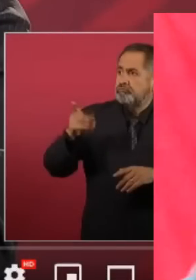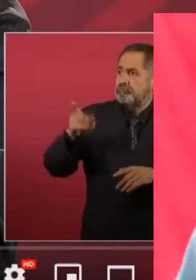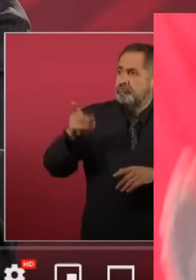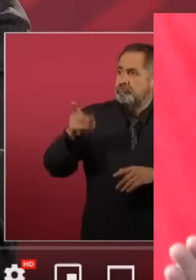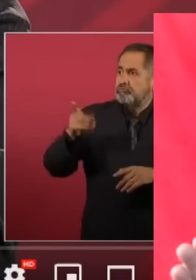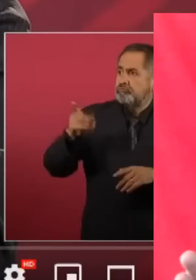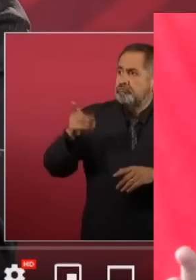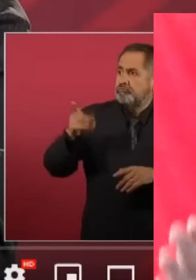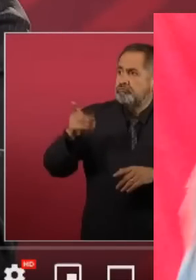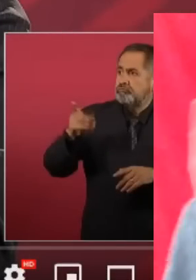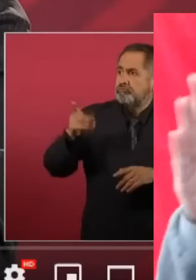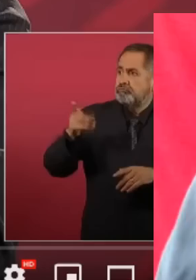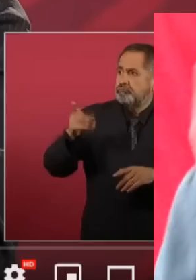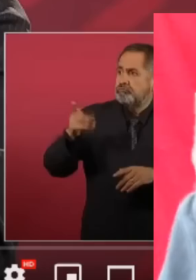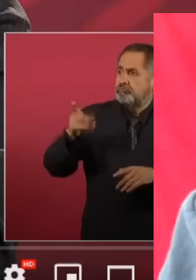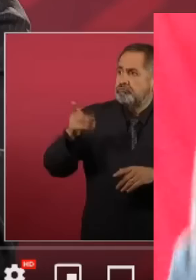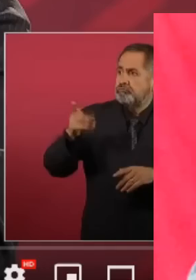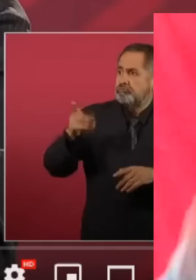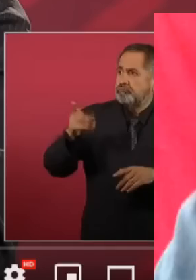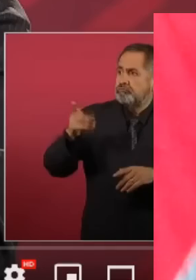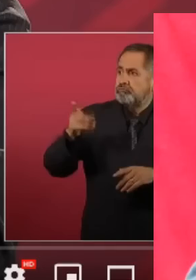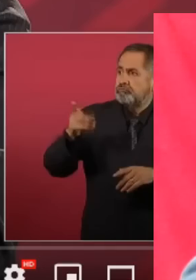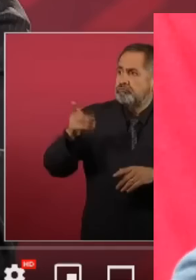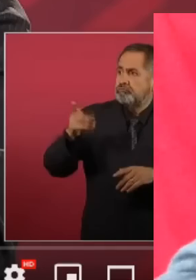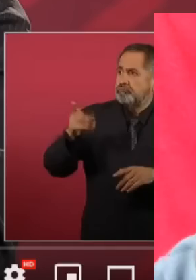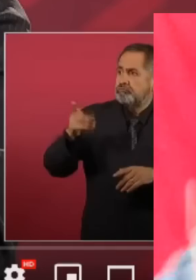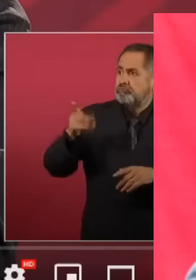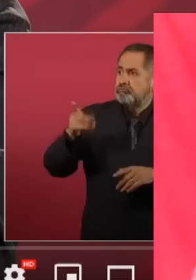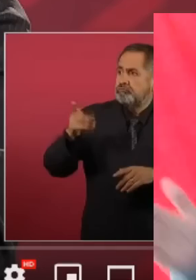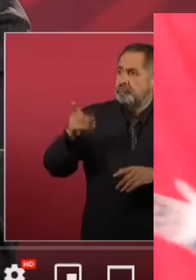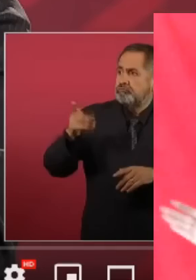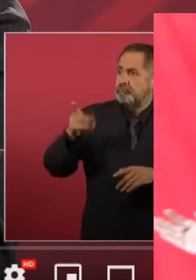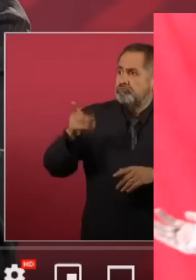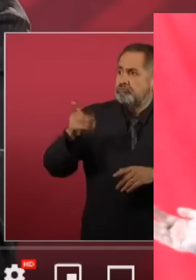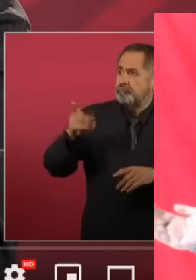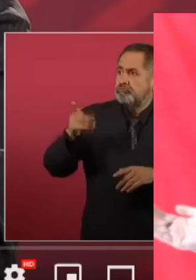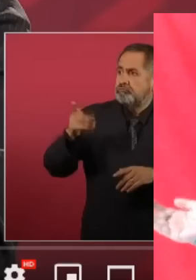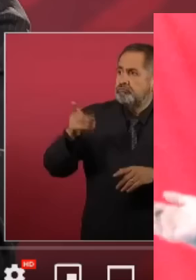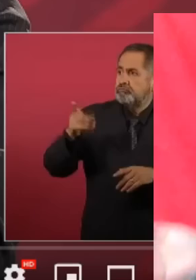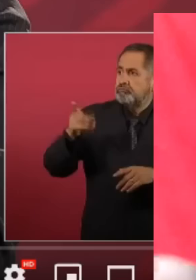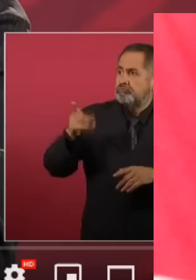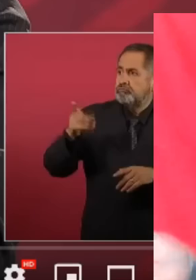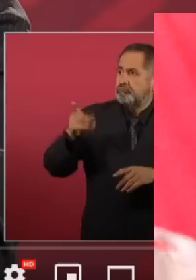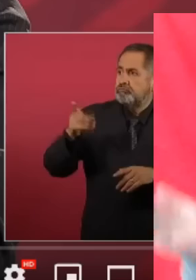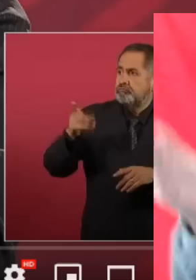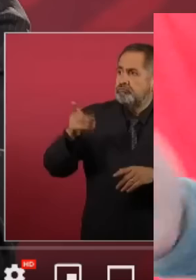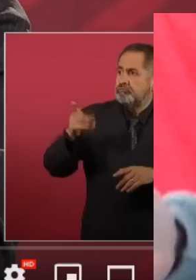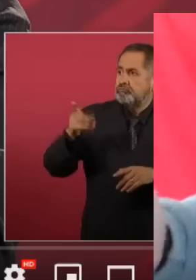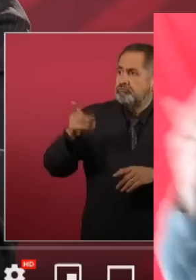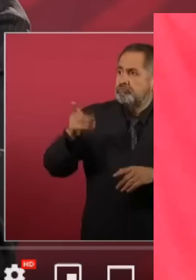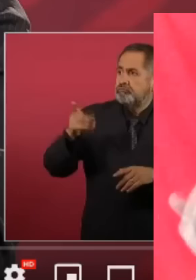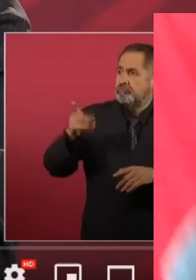los tarahumaras en la sierra más alejada tengan derecho de ver ex vidrios porque no porque no también